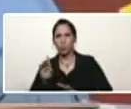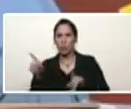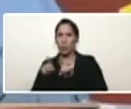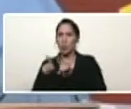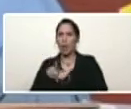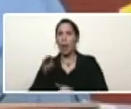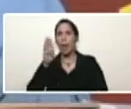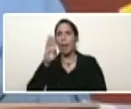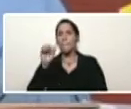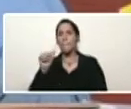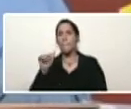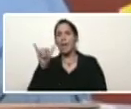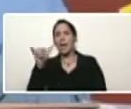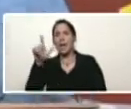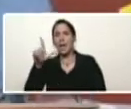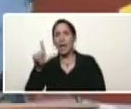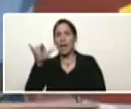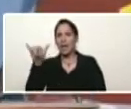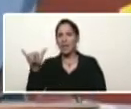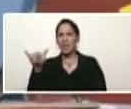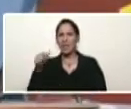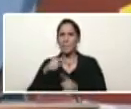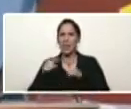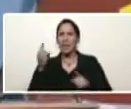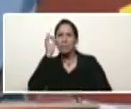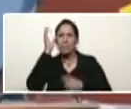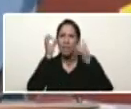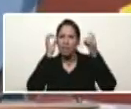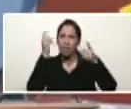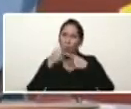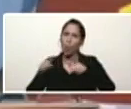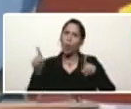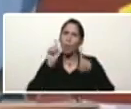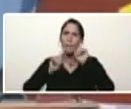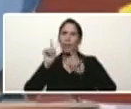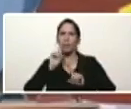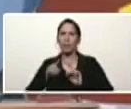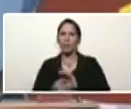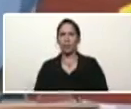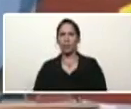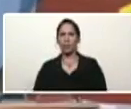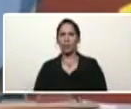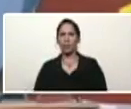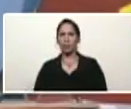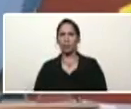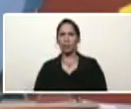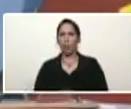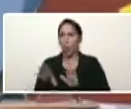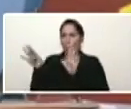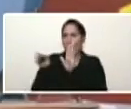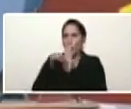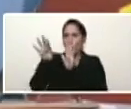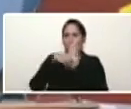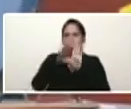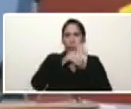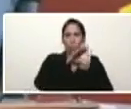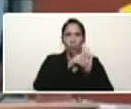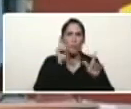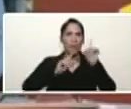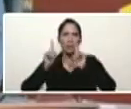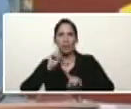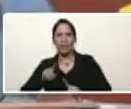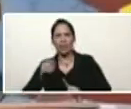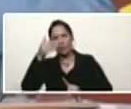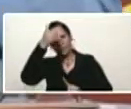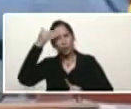Bailey, para que invente otra mentira. Y con una mentira atrape la otra. Y a la gente se le olvide que